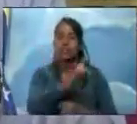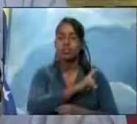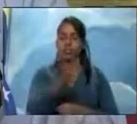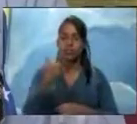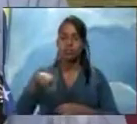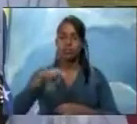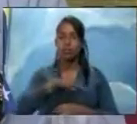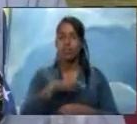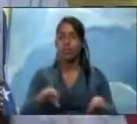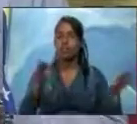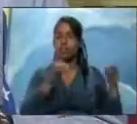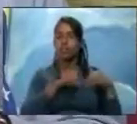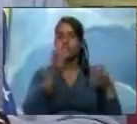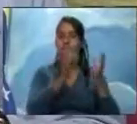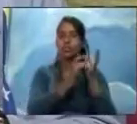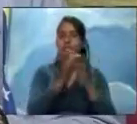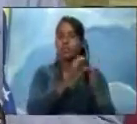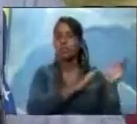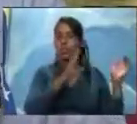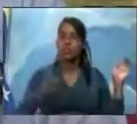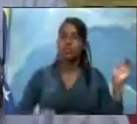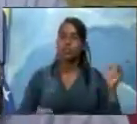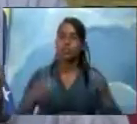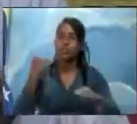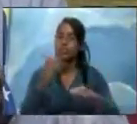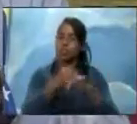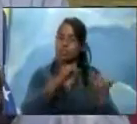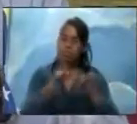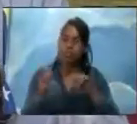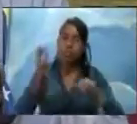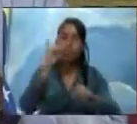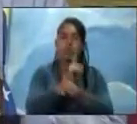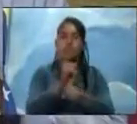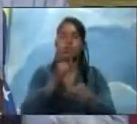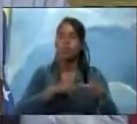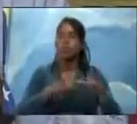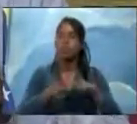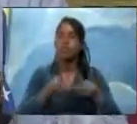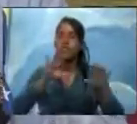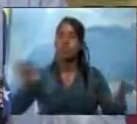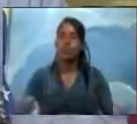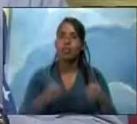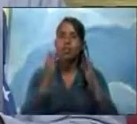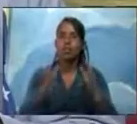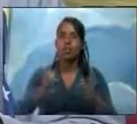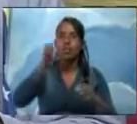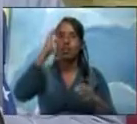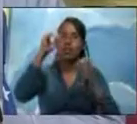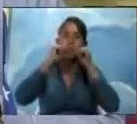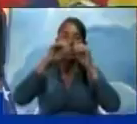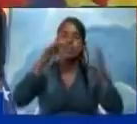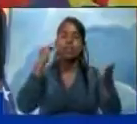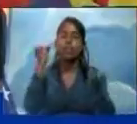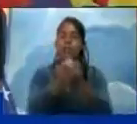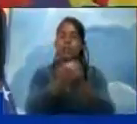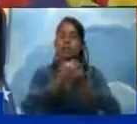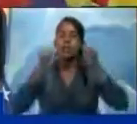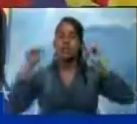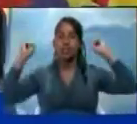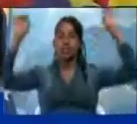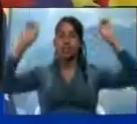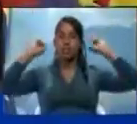nosotros aceptemos a Jesucristo como nuestro único y suficiente Salvador. Que Dios me le bendiga, que Dios me le guarde. Yeah. Gloria a Dios,